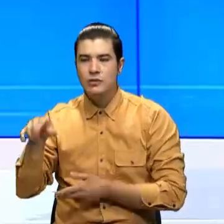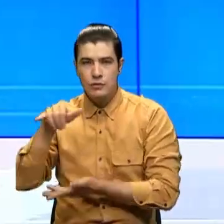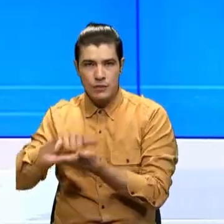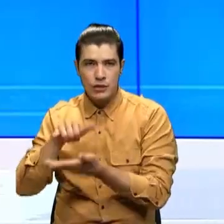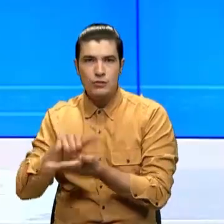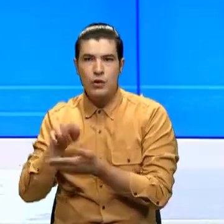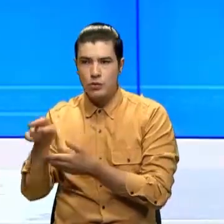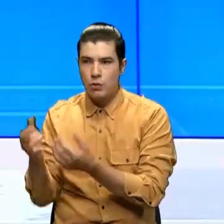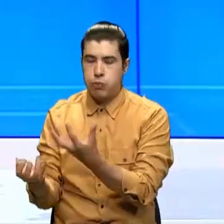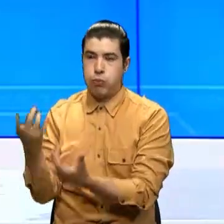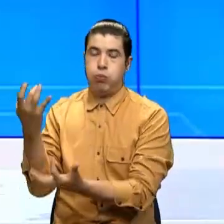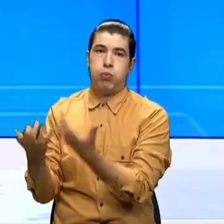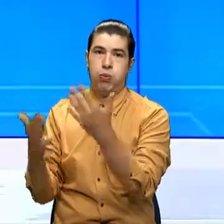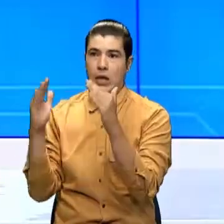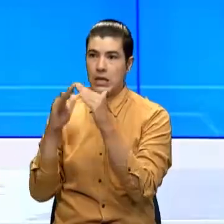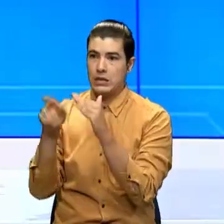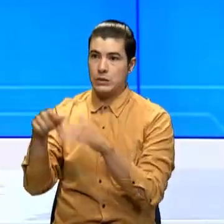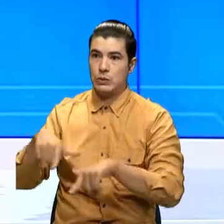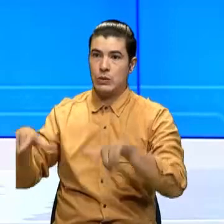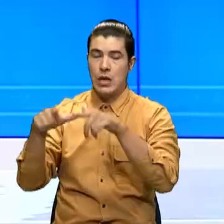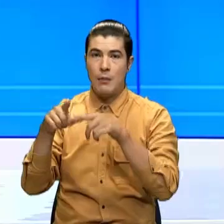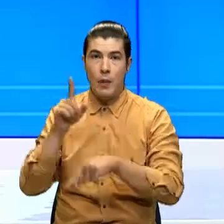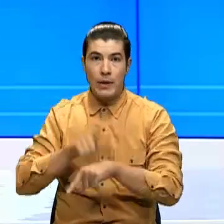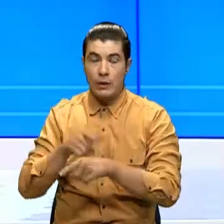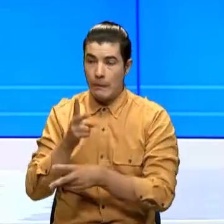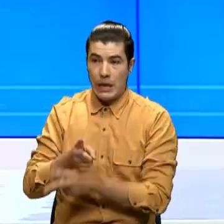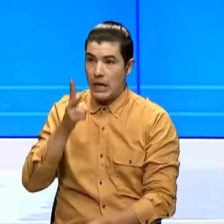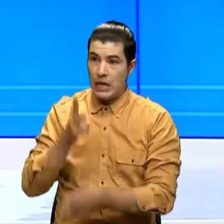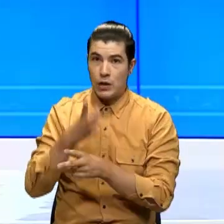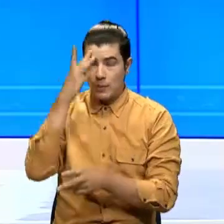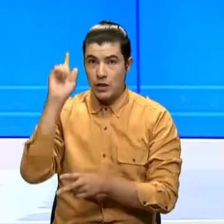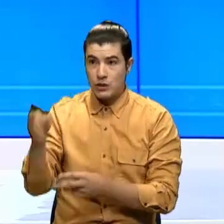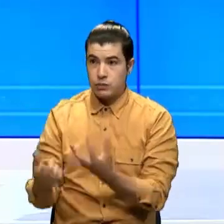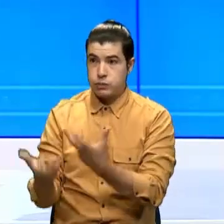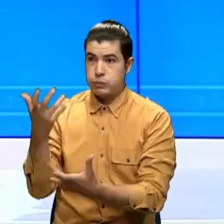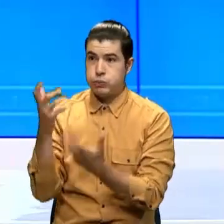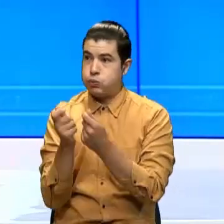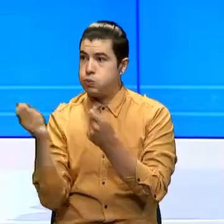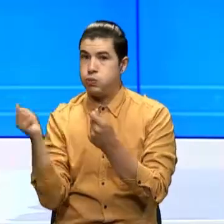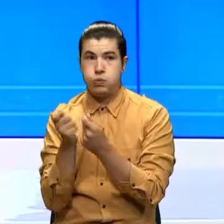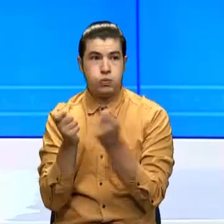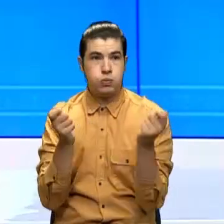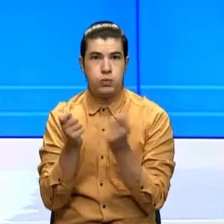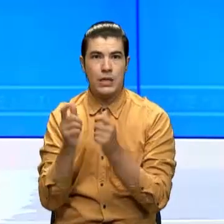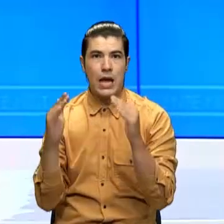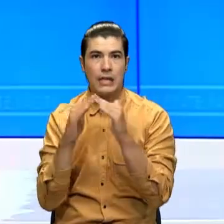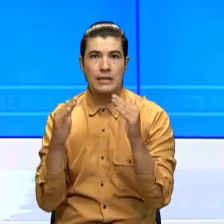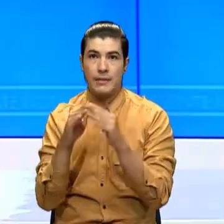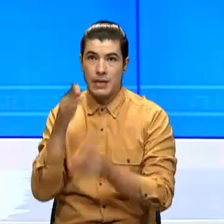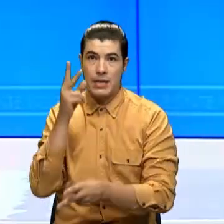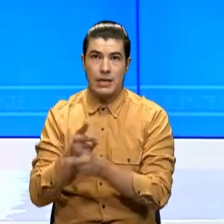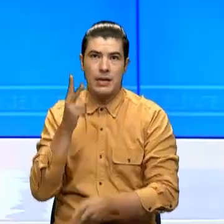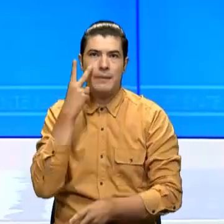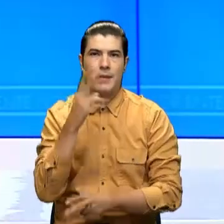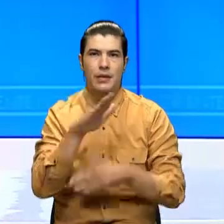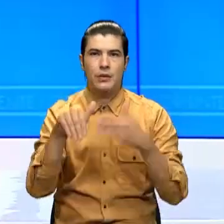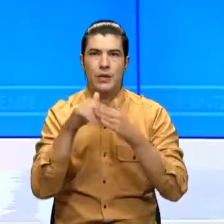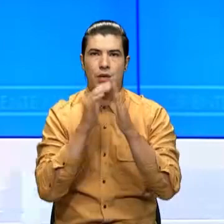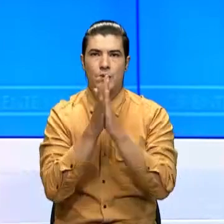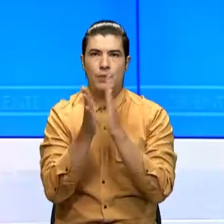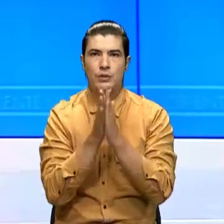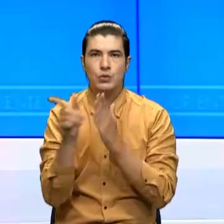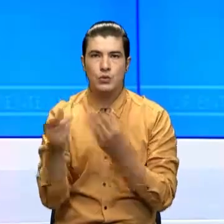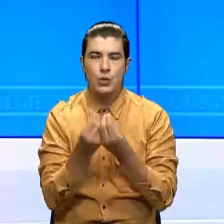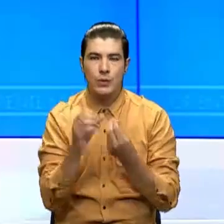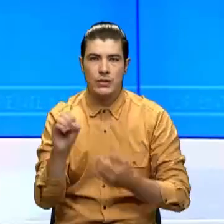consumió el lugar por momentos un peligro por la amenaza que el fuego llegará a las viviendas cercanas nuestro compañero de hogar pinilla nos amplía esta información